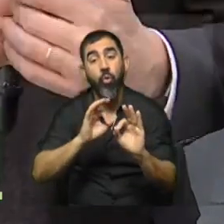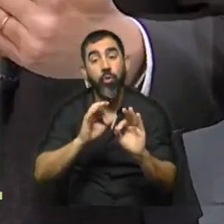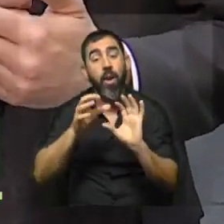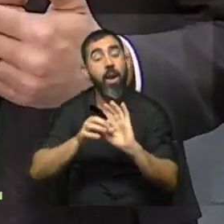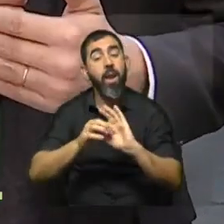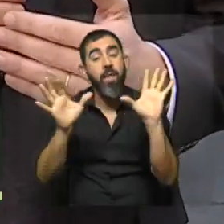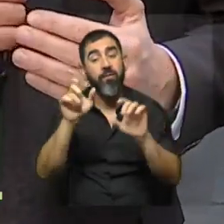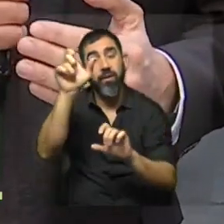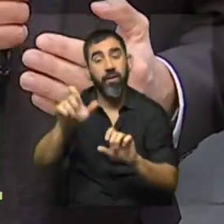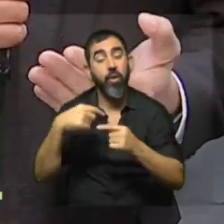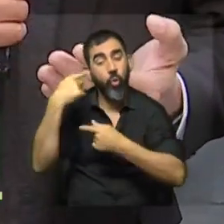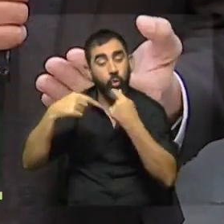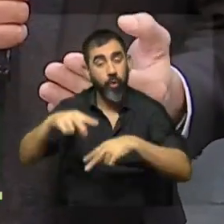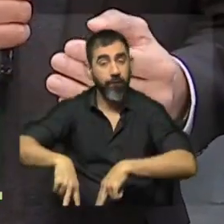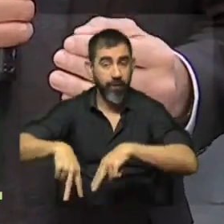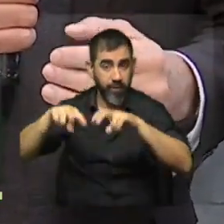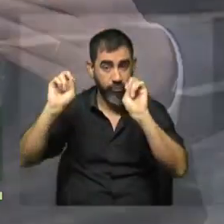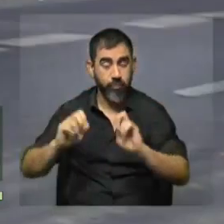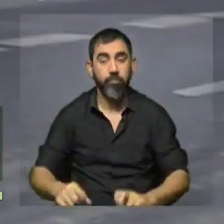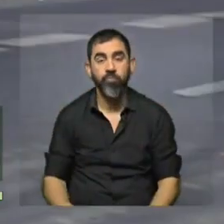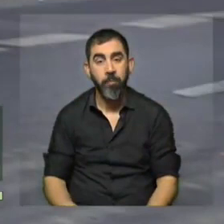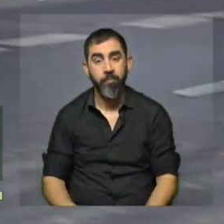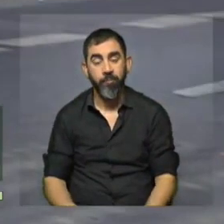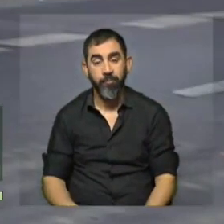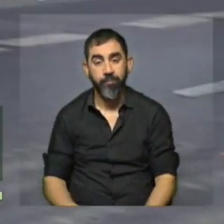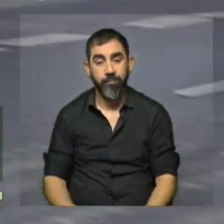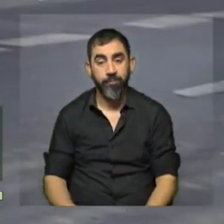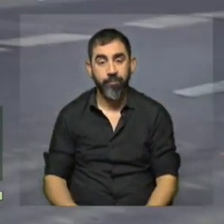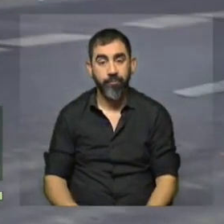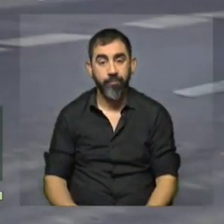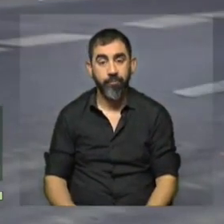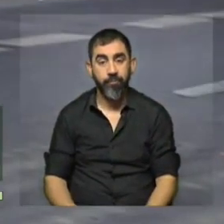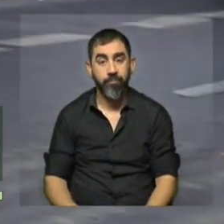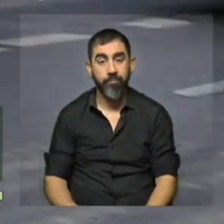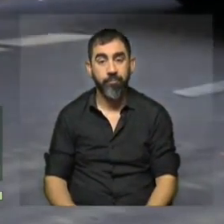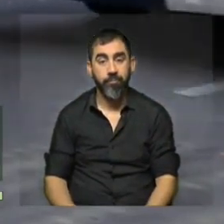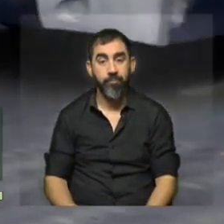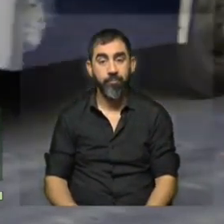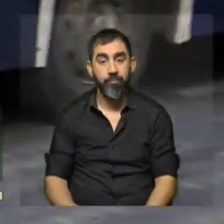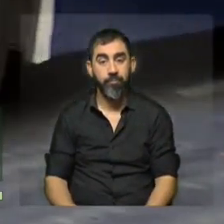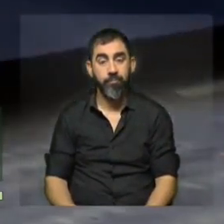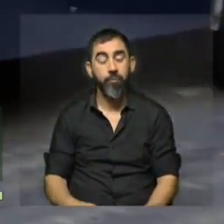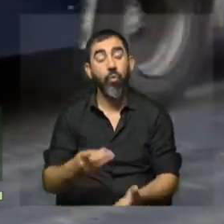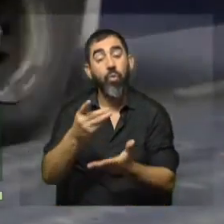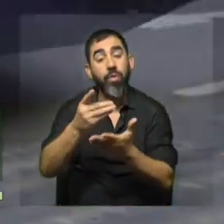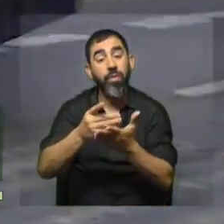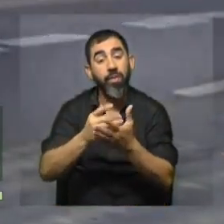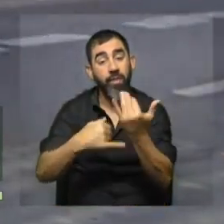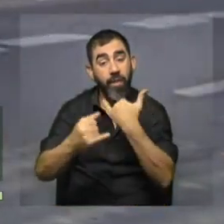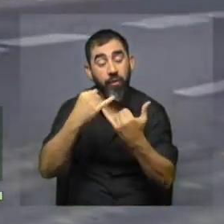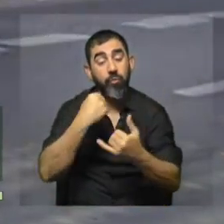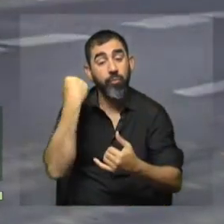en libertad y la continuidad de la investigación más adelante. En este caso, un dato